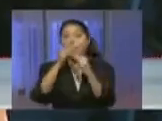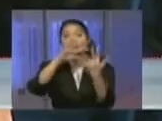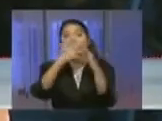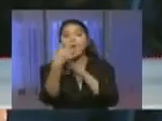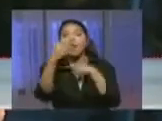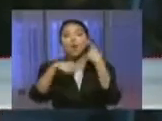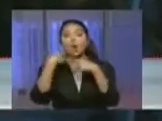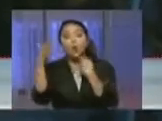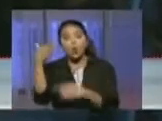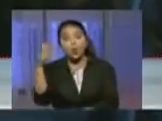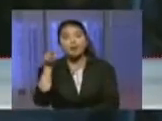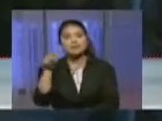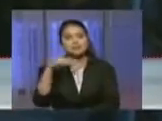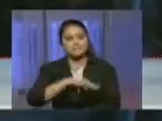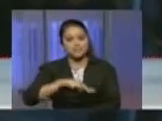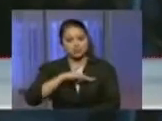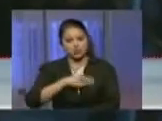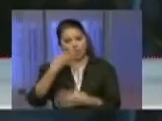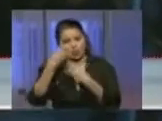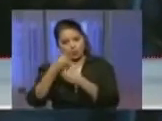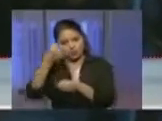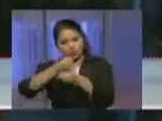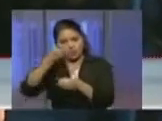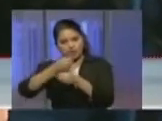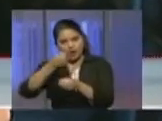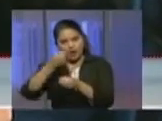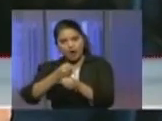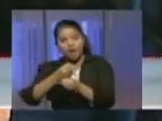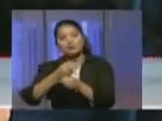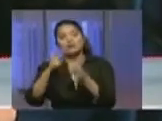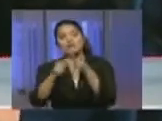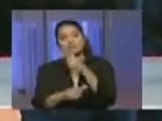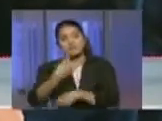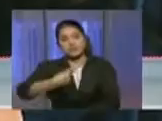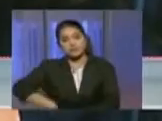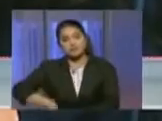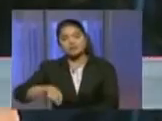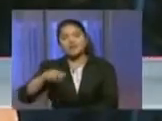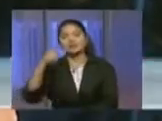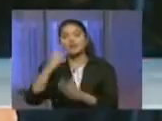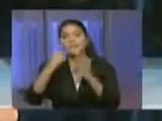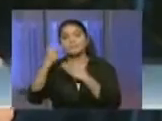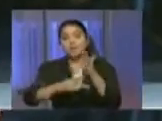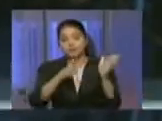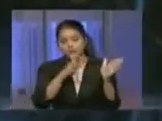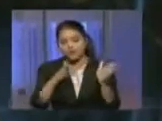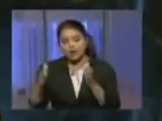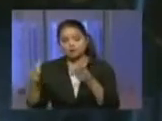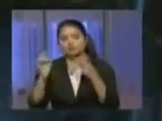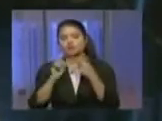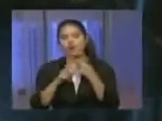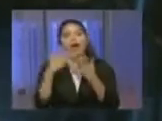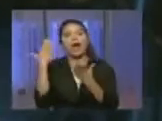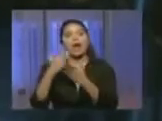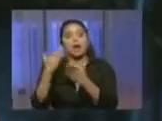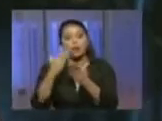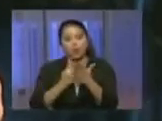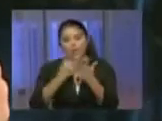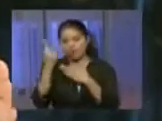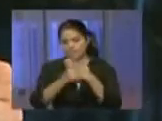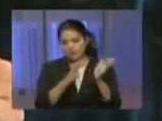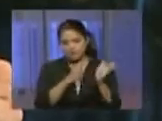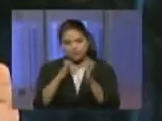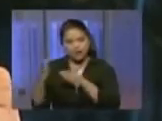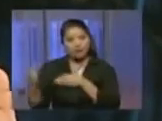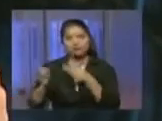tricolor esta gran misión trabajando en conjunto con la vicepresidencia de planificación con la escuela de planificación